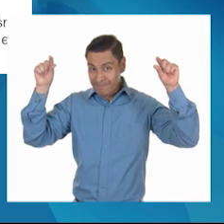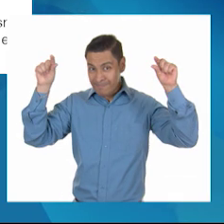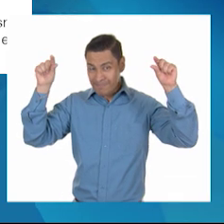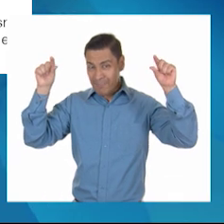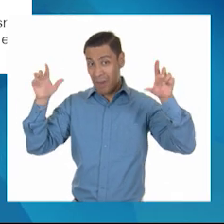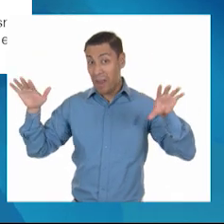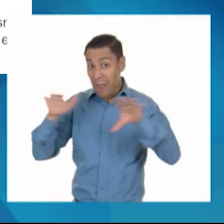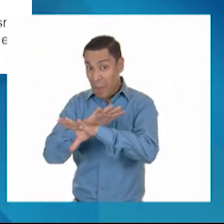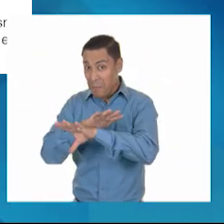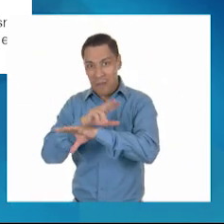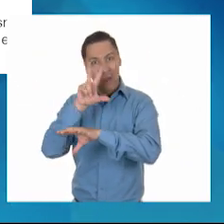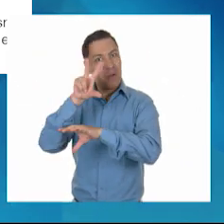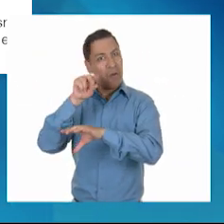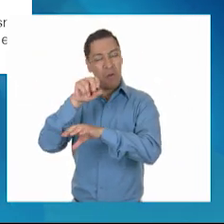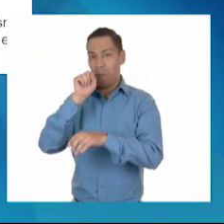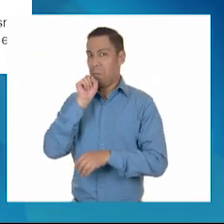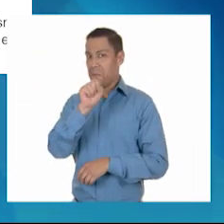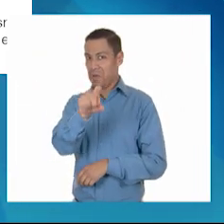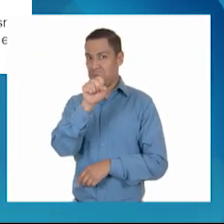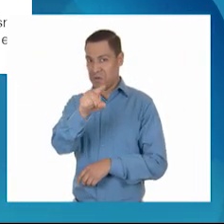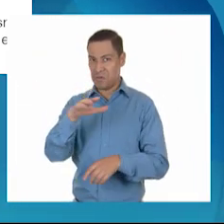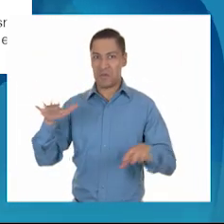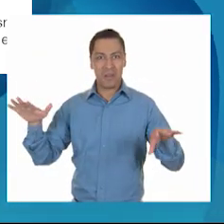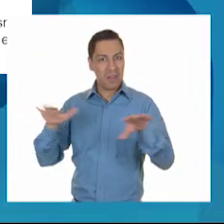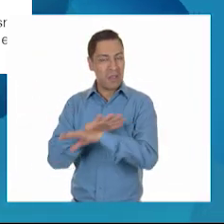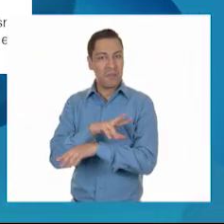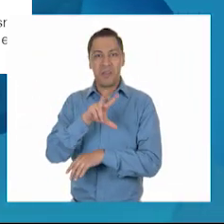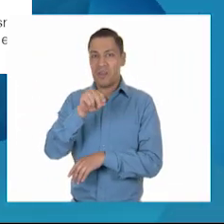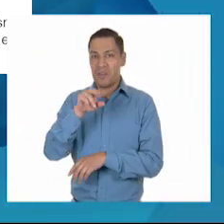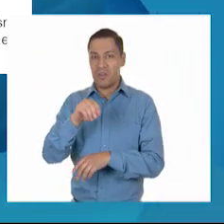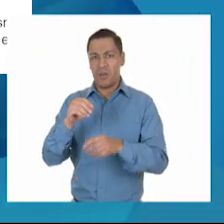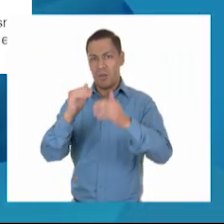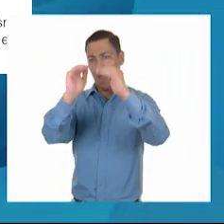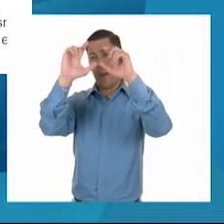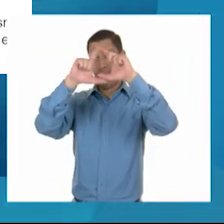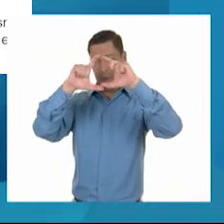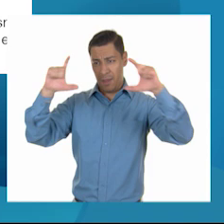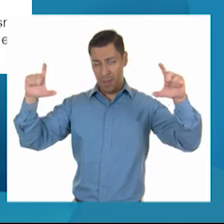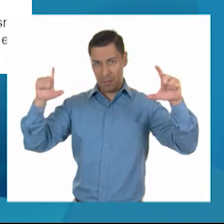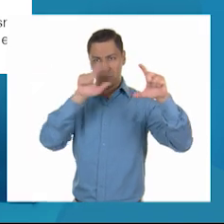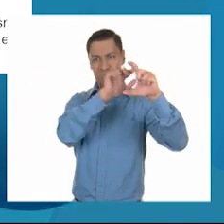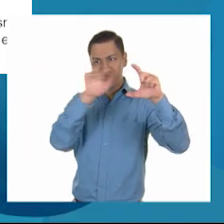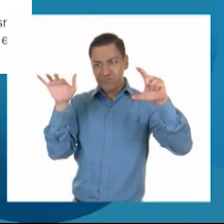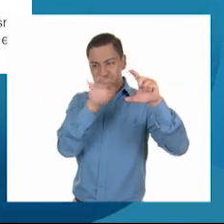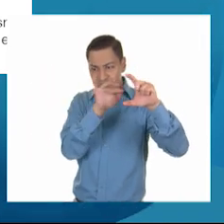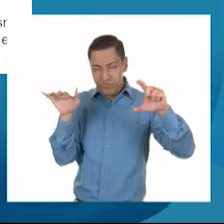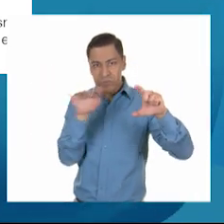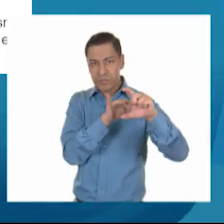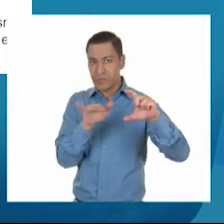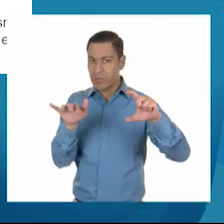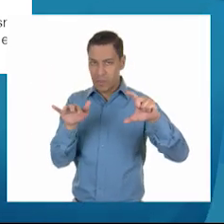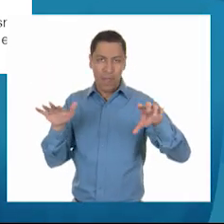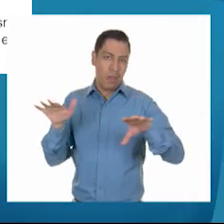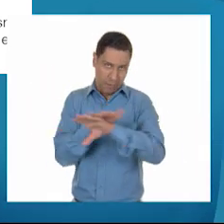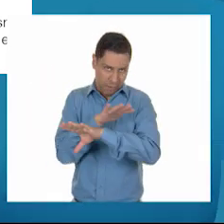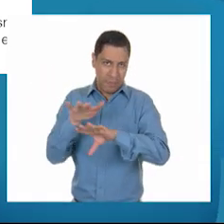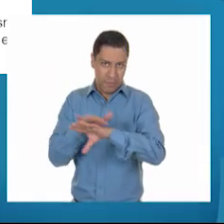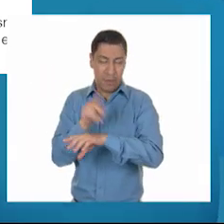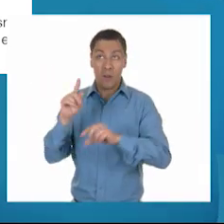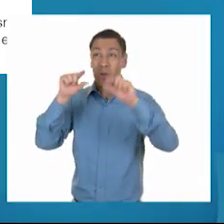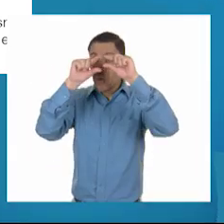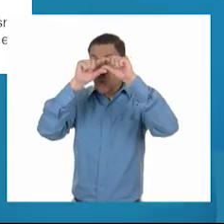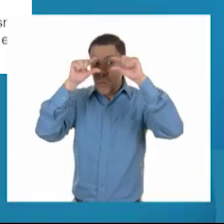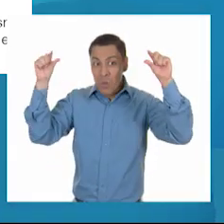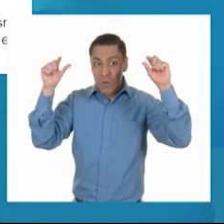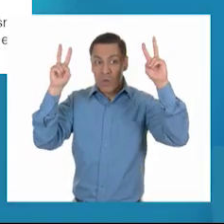Raulito. El título sería el mismo, sin importar cómo sea el discurso de la entrevista. Sí, Juan Carlos. Lo que ya no sé bien